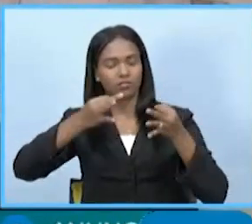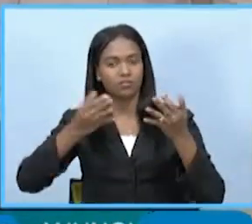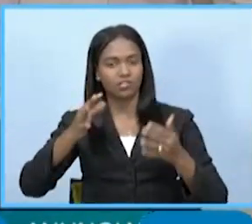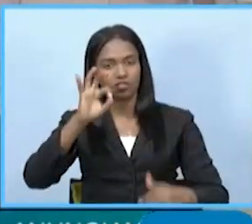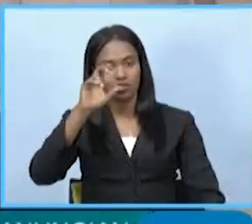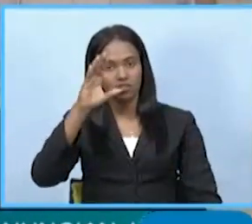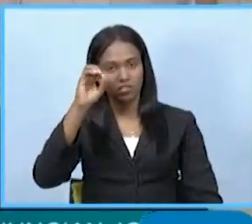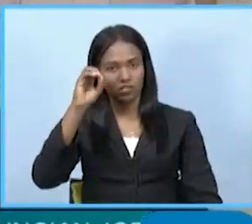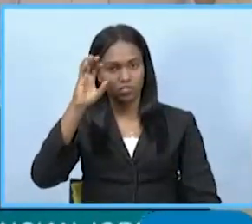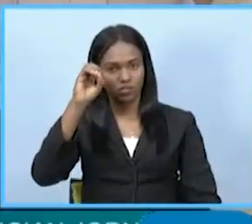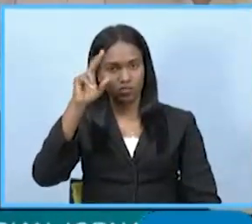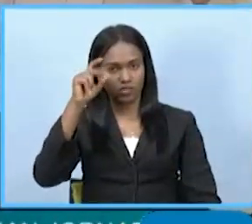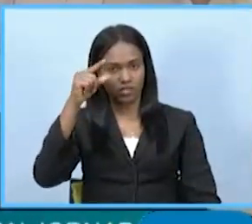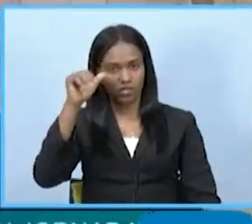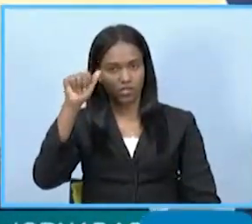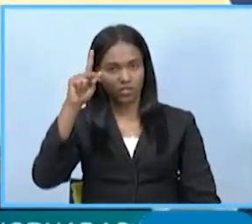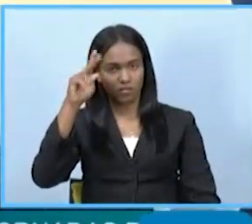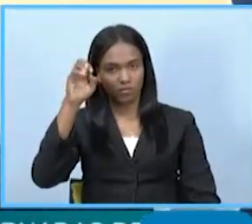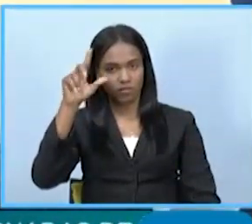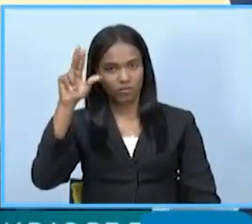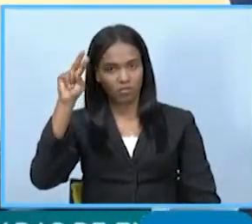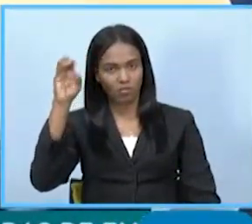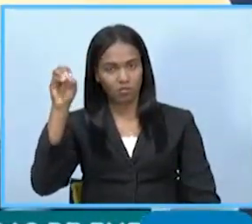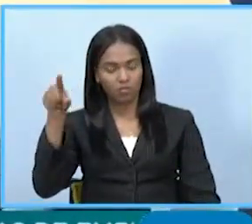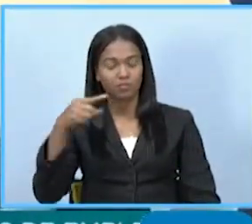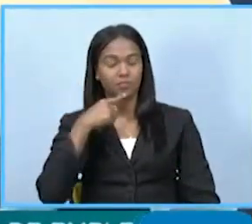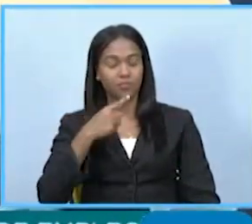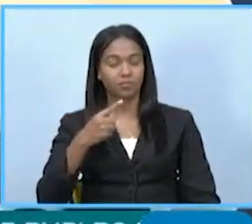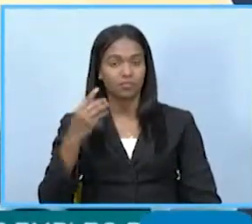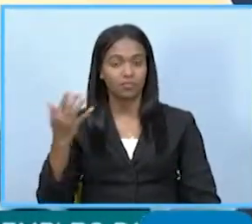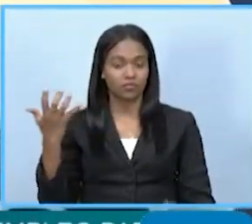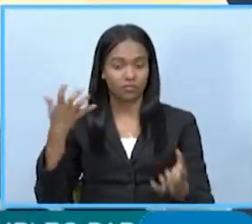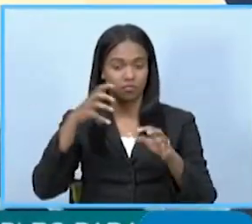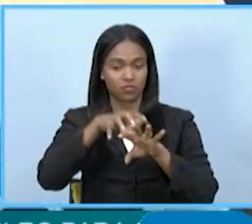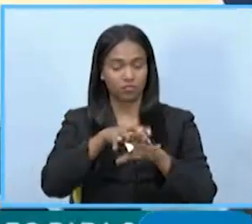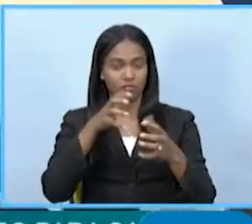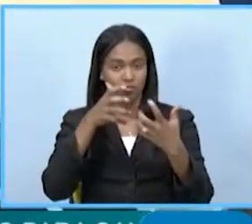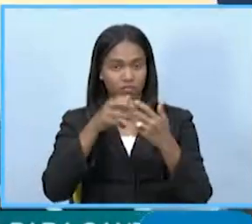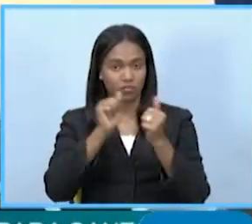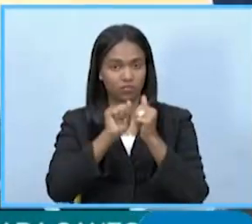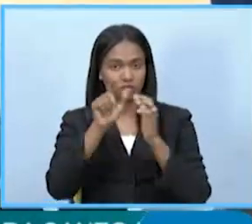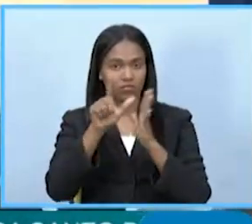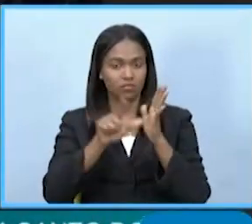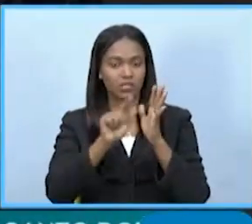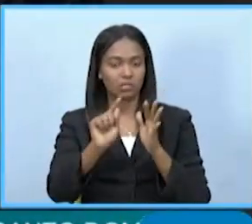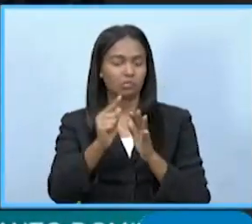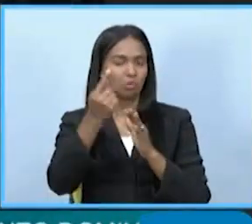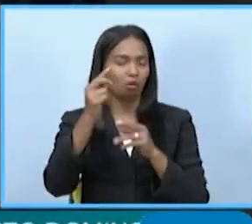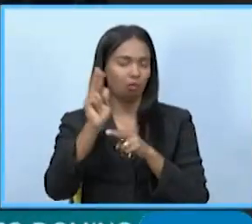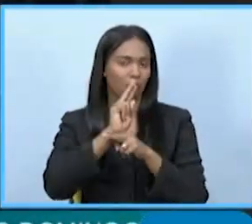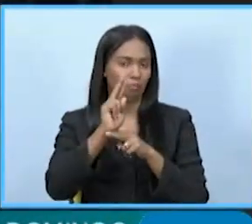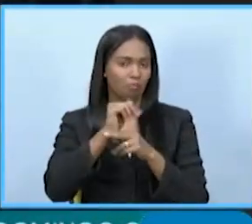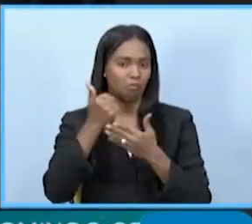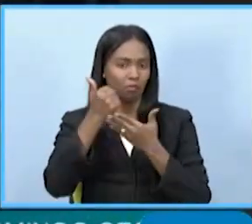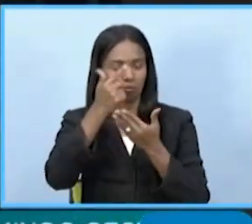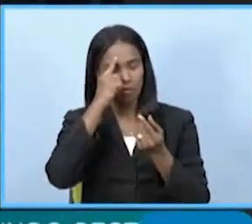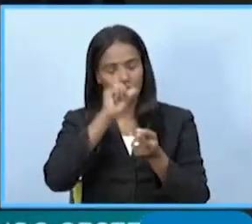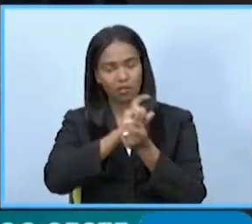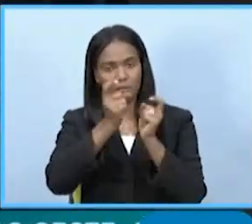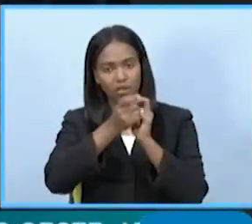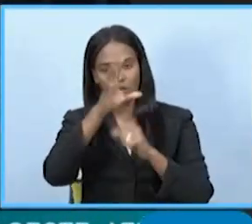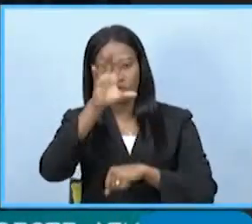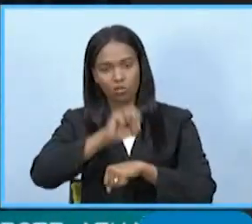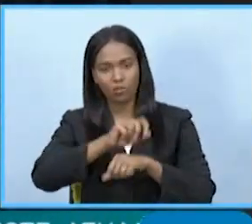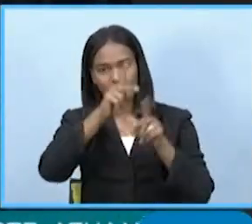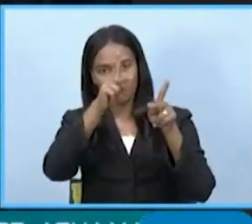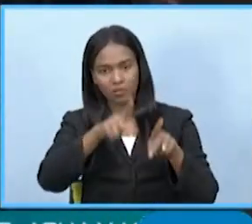Justicia, Francisco Ortega Polanco, aseguró que la adecuación de la ley es solo una de las herramientas para cambiar los hábitos